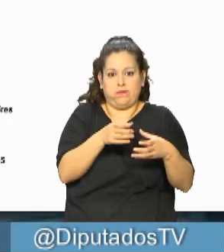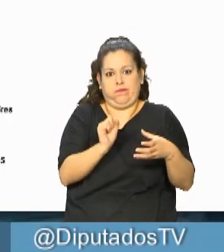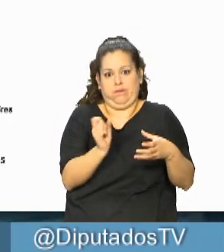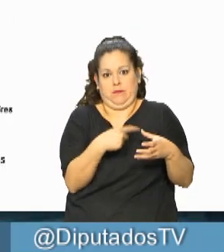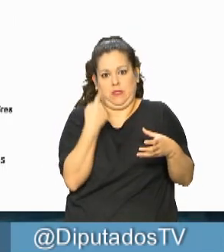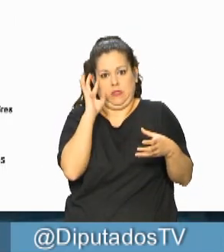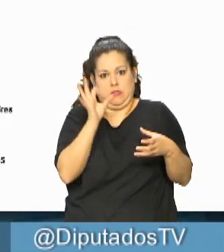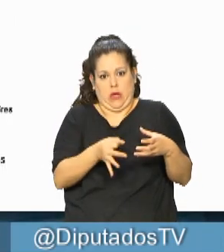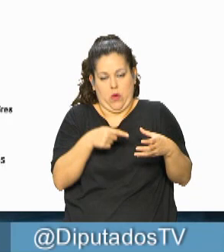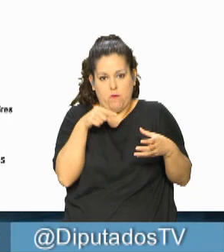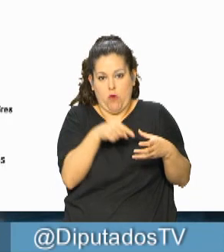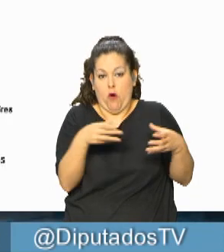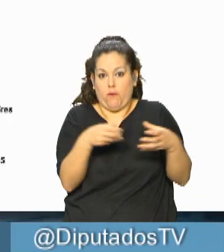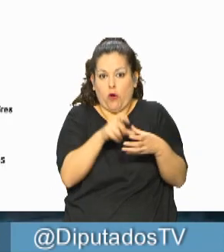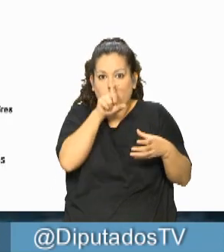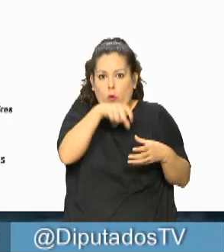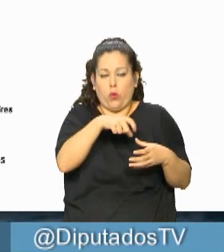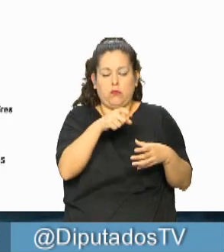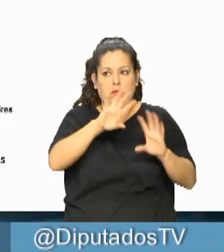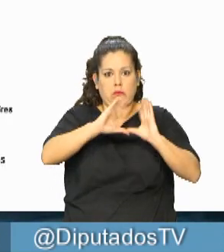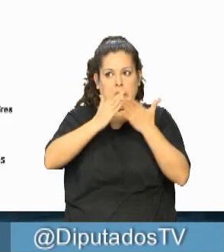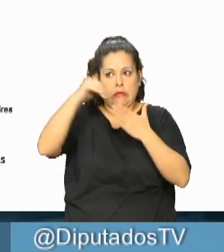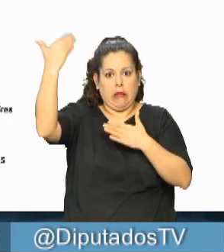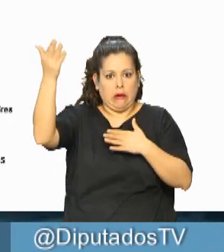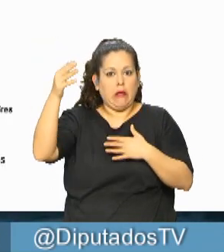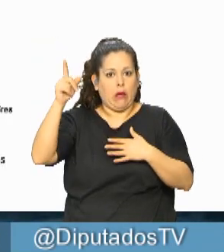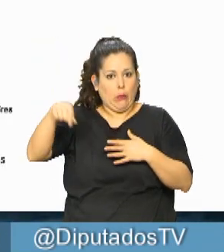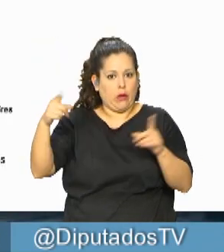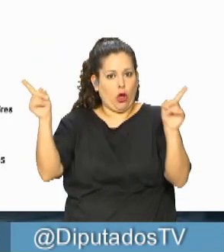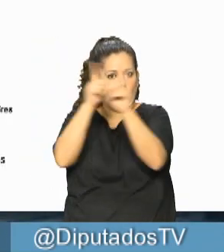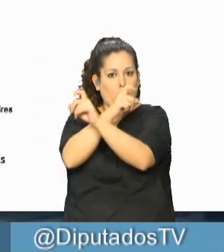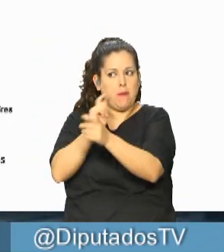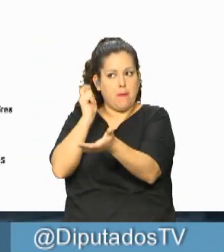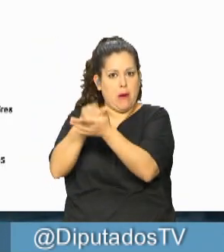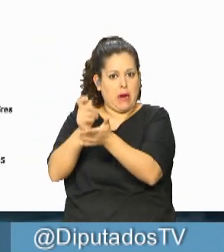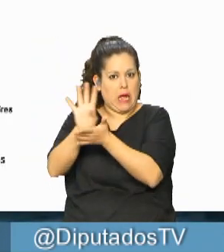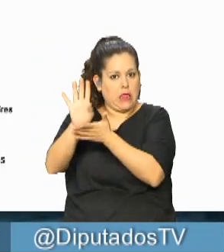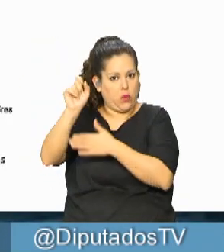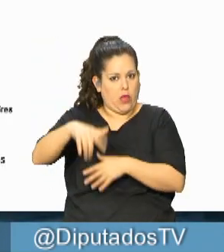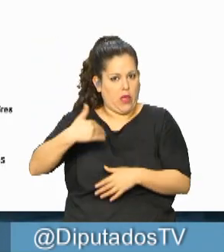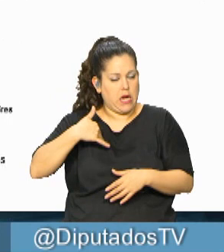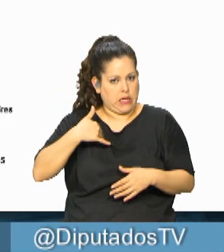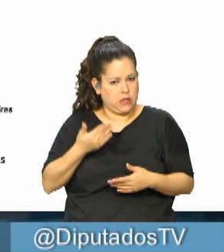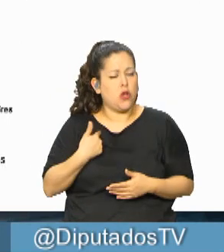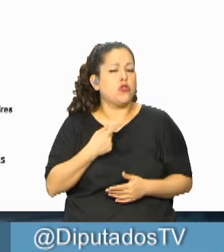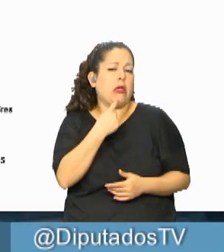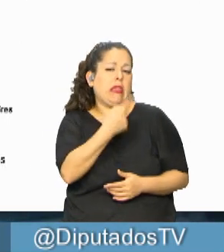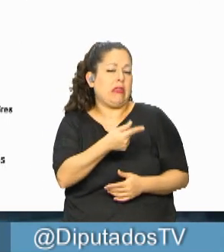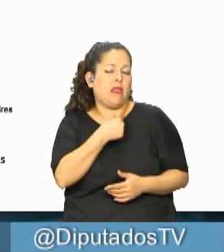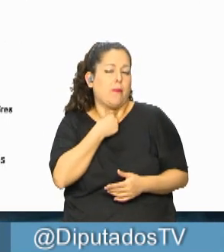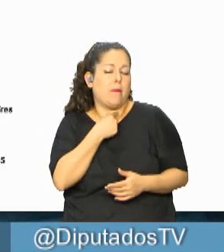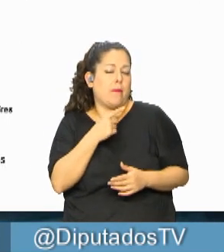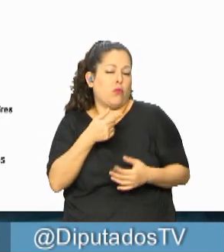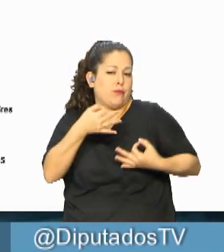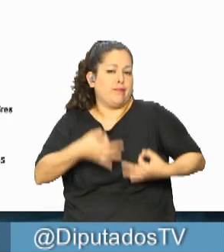generaron a nivel judicial en el exterior un problema muy duro para afrontar el pago de la deuda en la Argentina. Yo quiero ser muy concreta para que todo